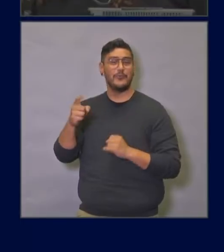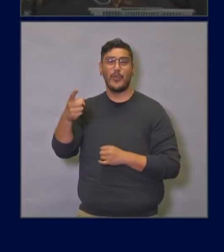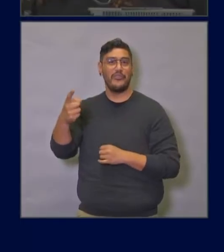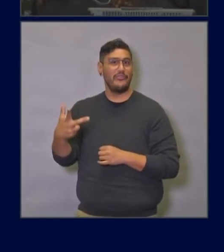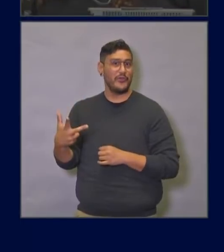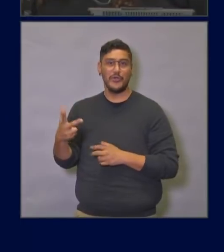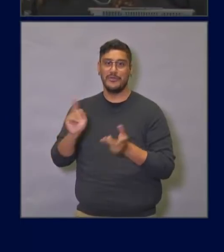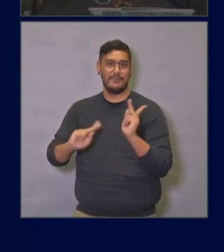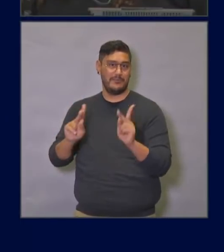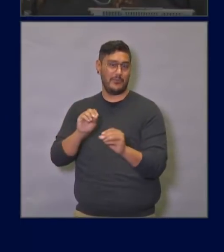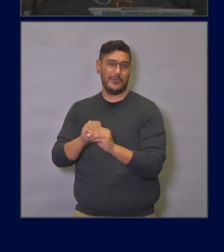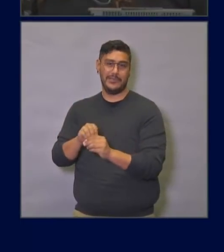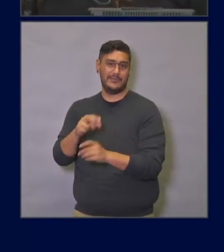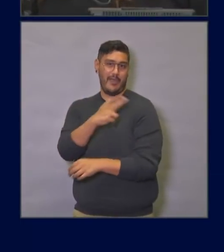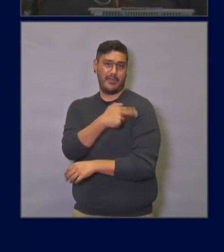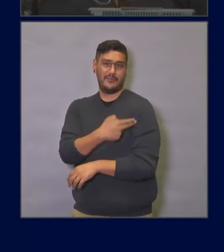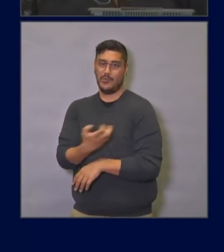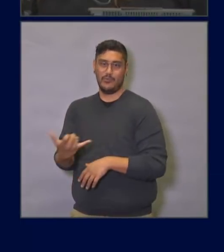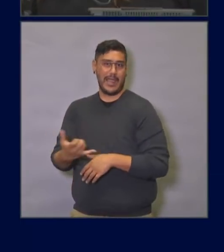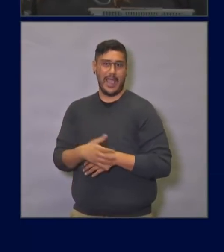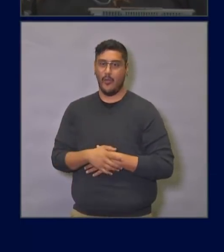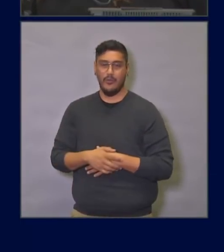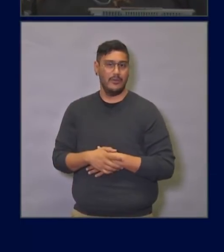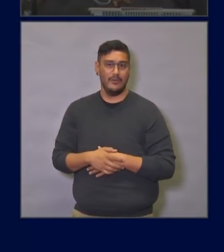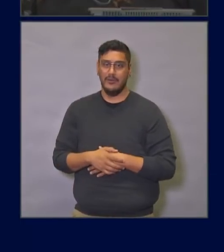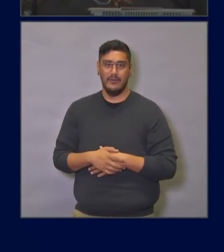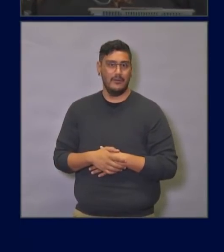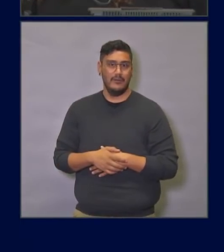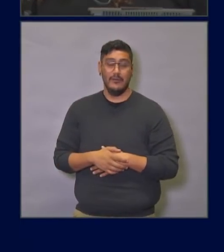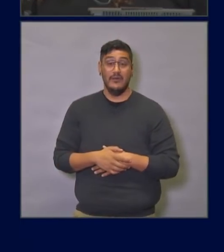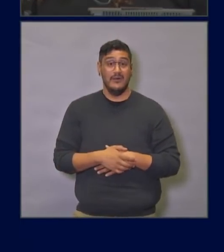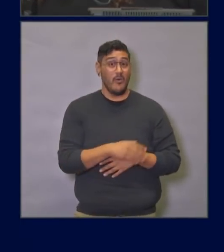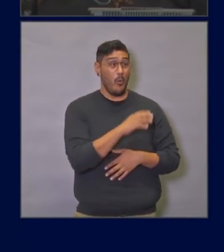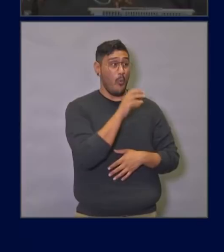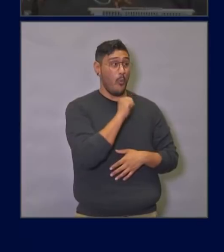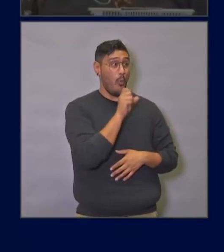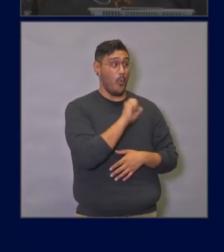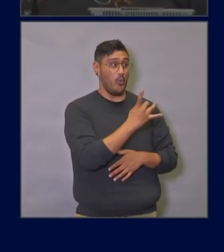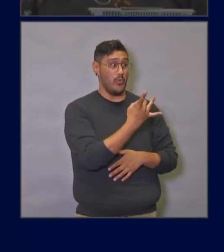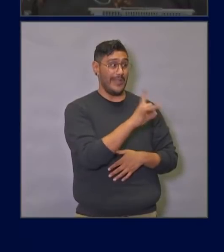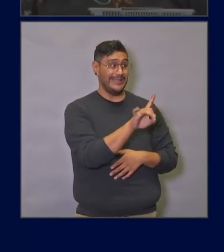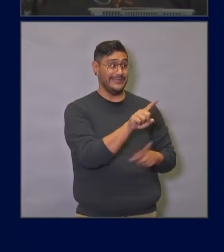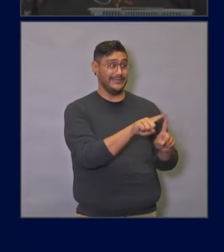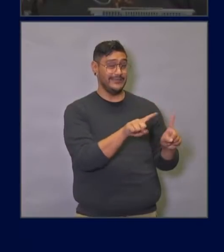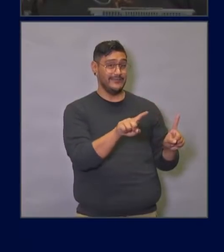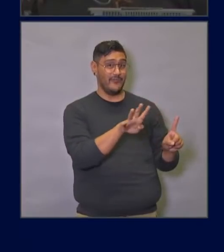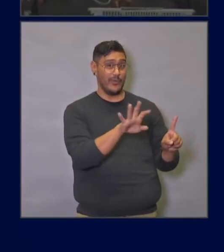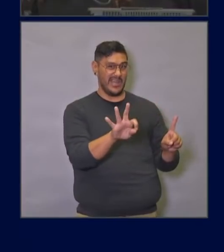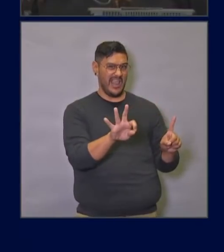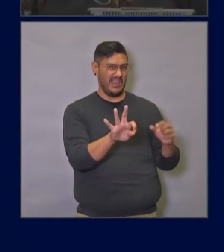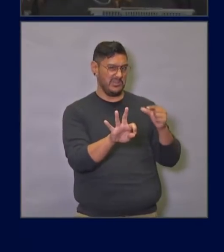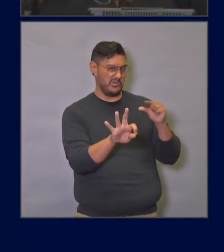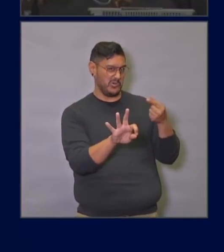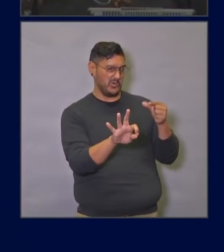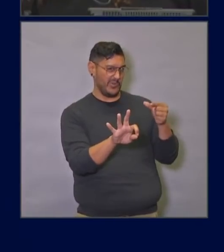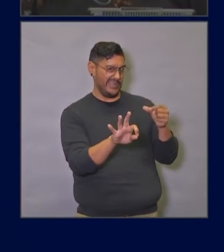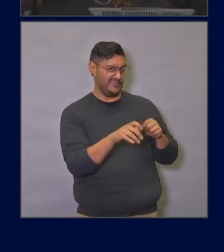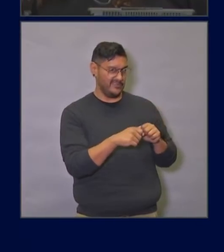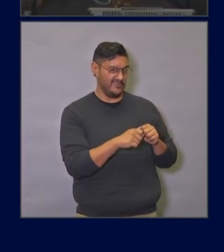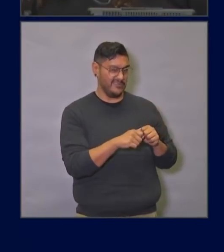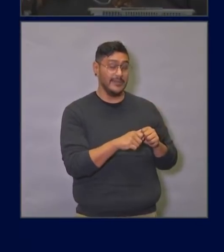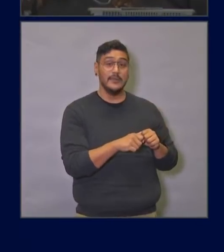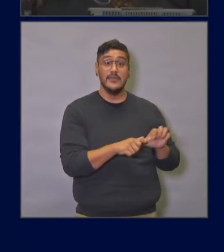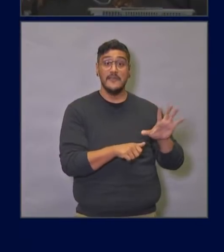todos los pacientes hospitalizados. Los que tienen entre 18 y 49 años, la línea verde, y los que tienen